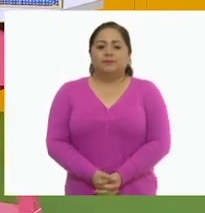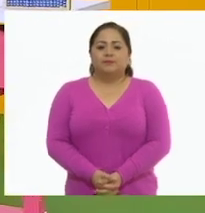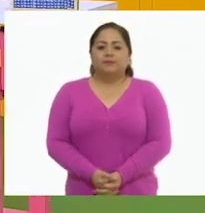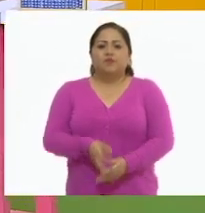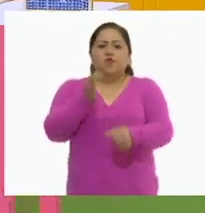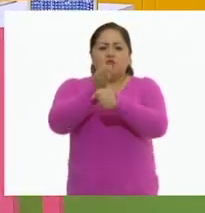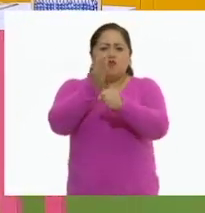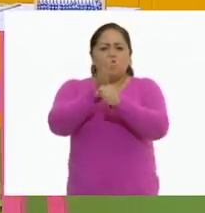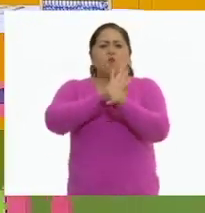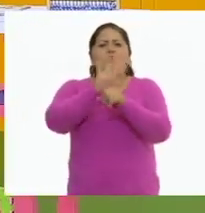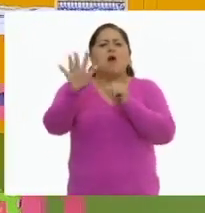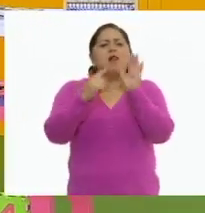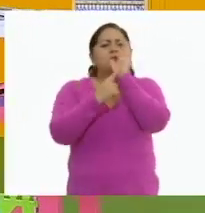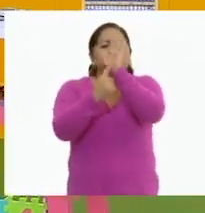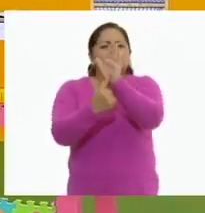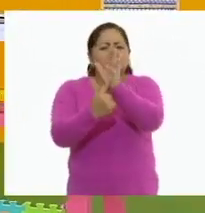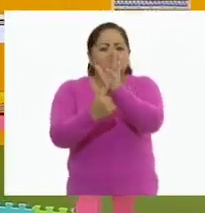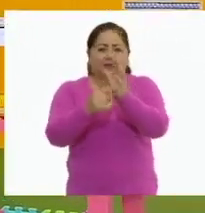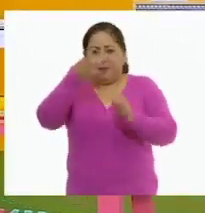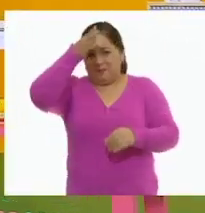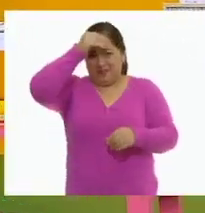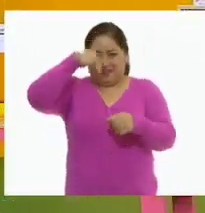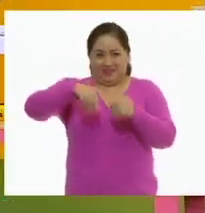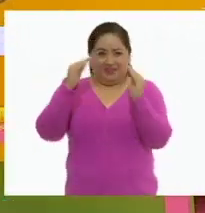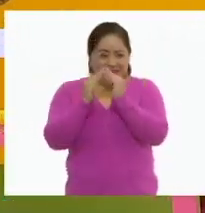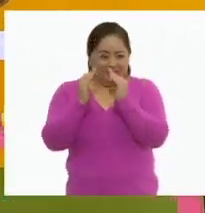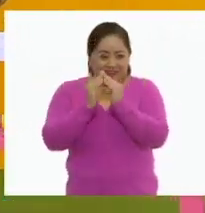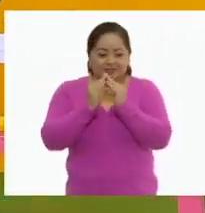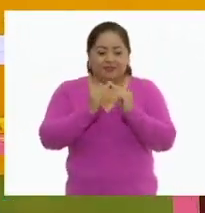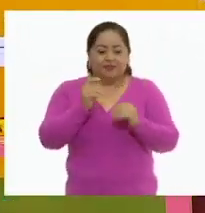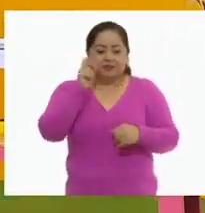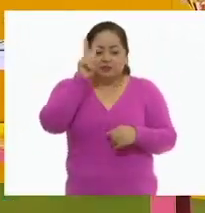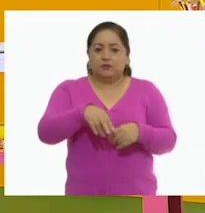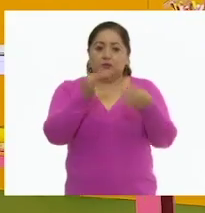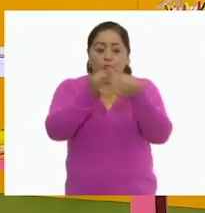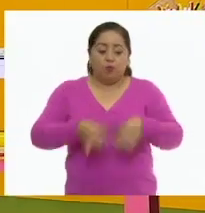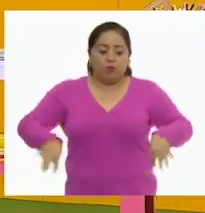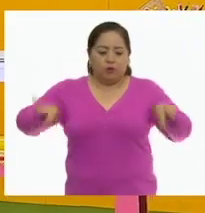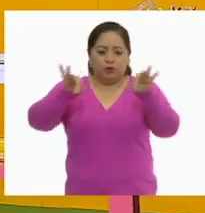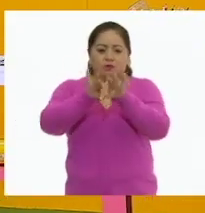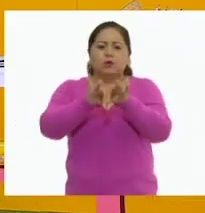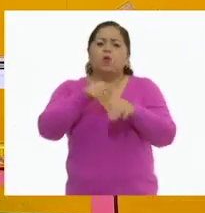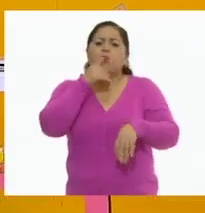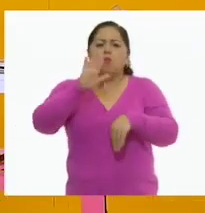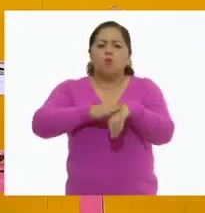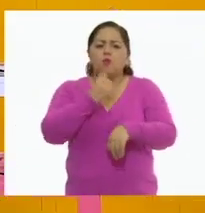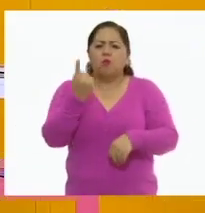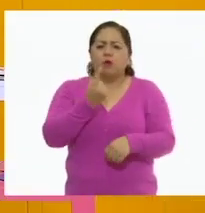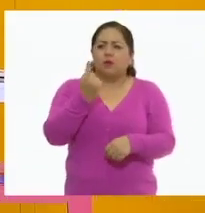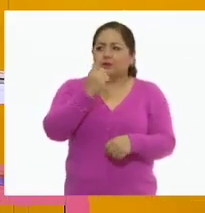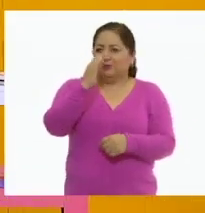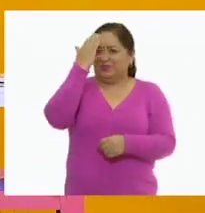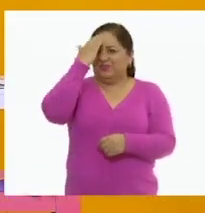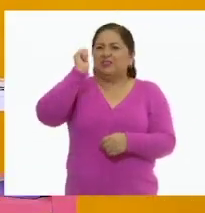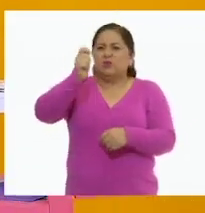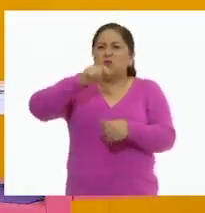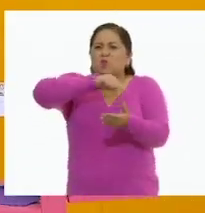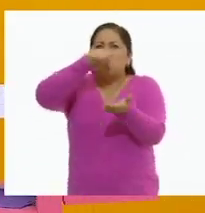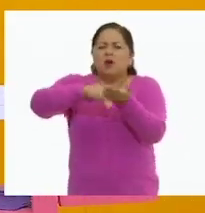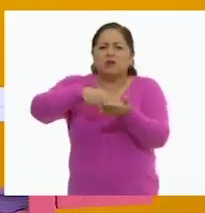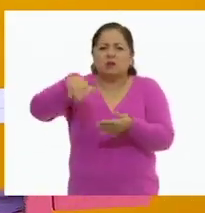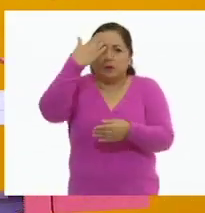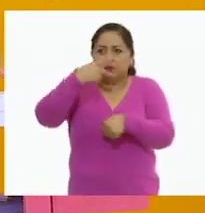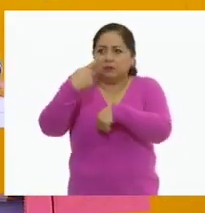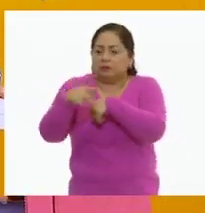El tema que te presentaremos a continuación en Aprende en Casa es de suma importancia, porque reconocerás los lugares de riesgo que hay